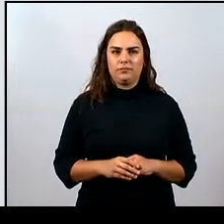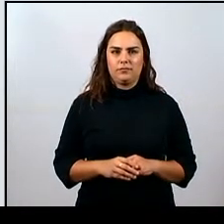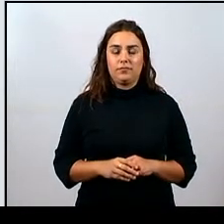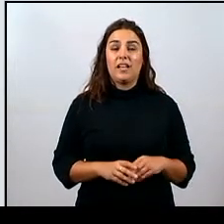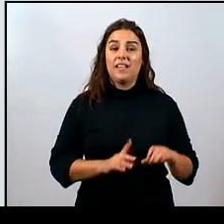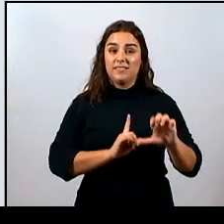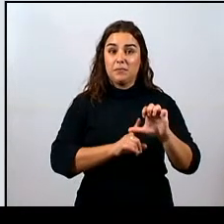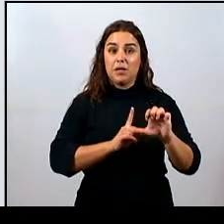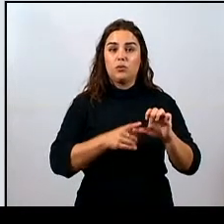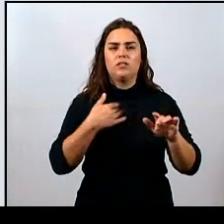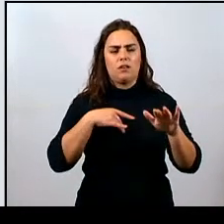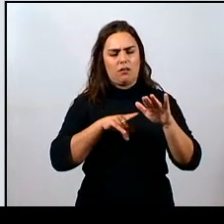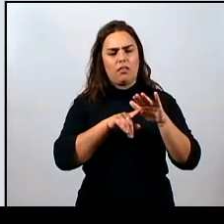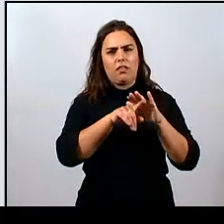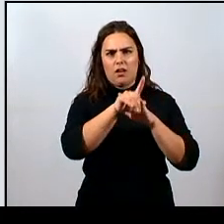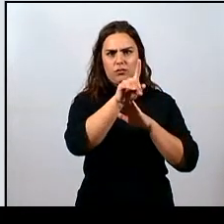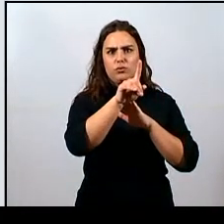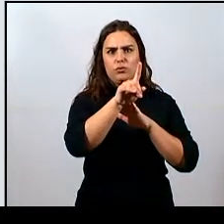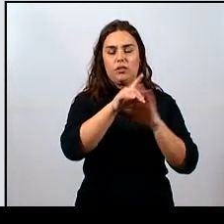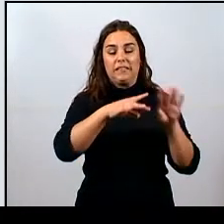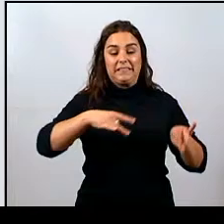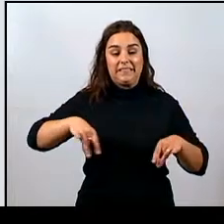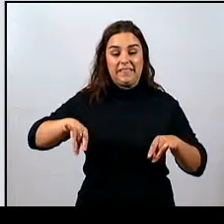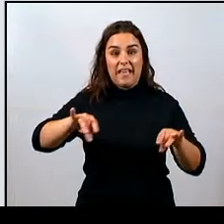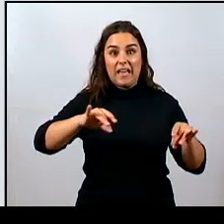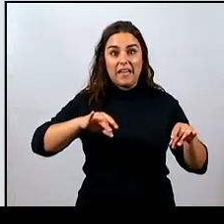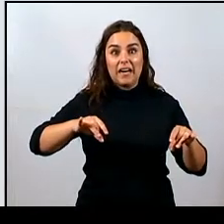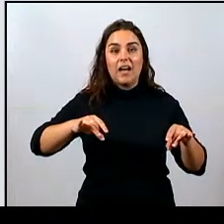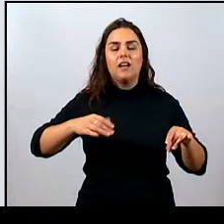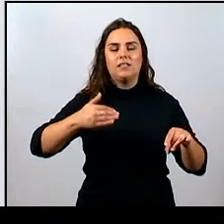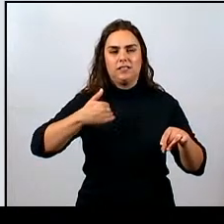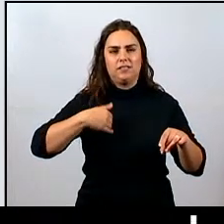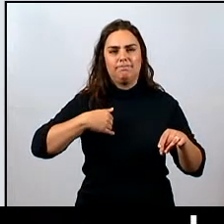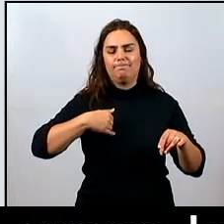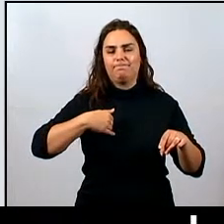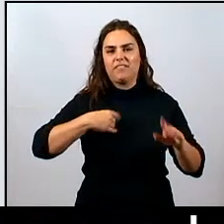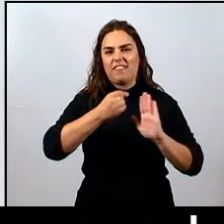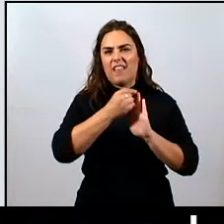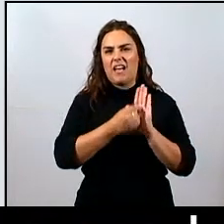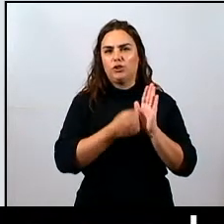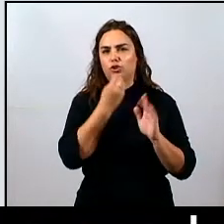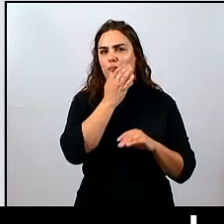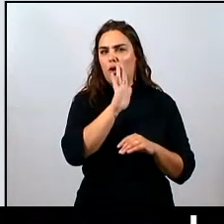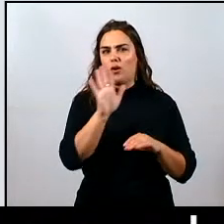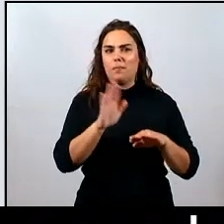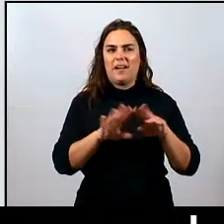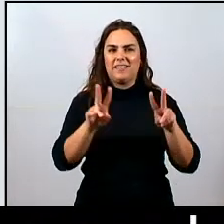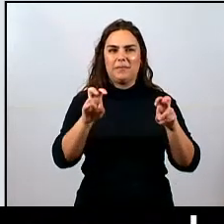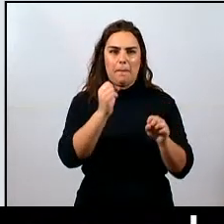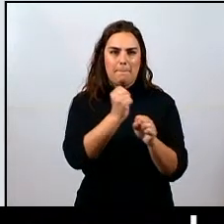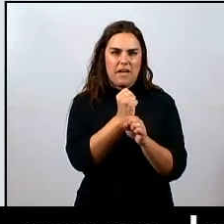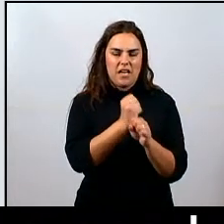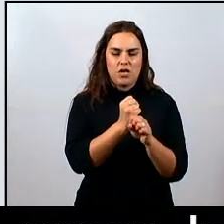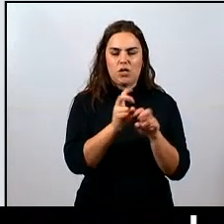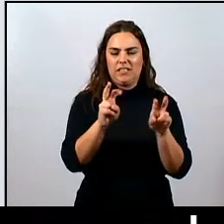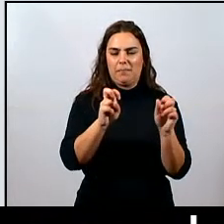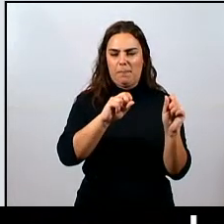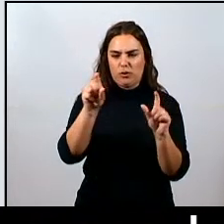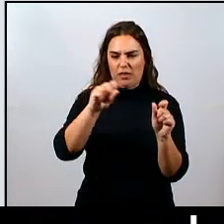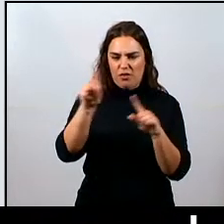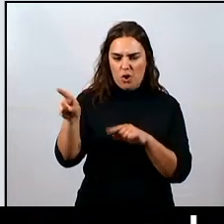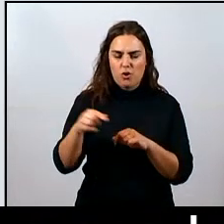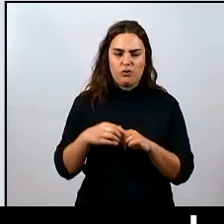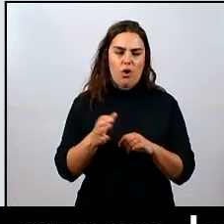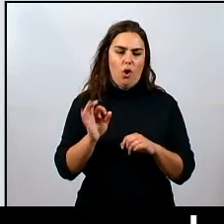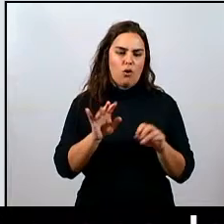Extremadura está creciendo. Nuestra tierra está cosechando los mejores datos en materia de empleo, en materia de exportaciones o